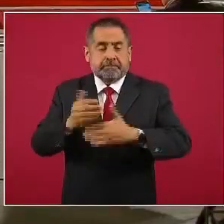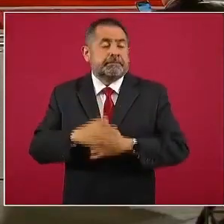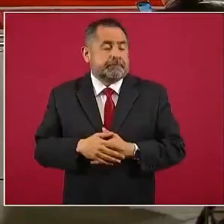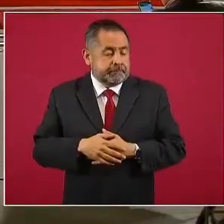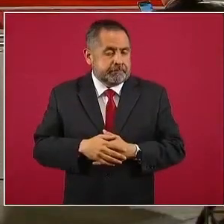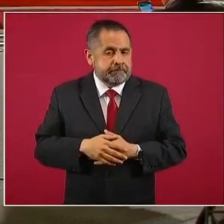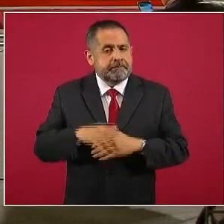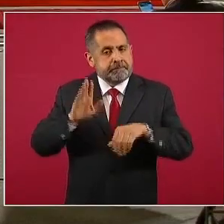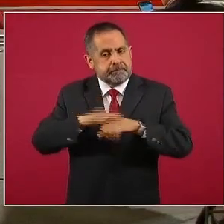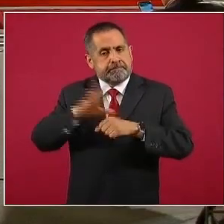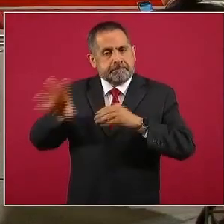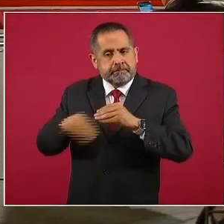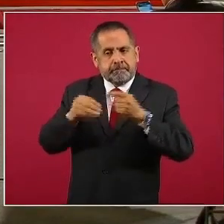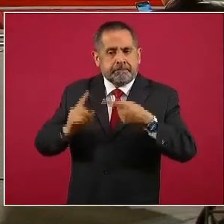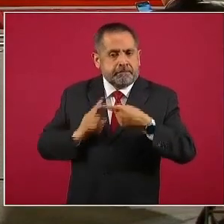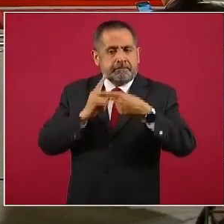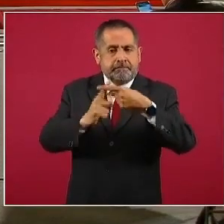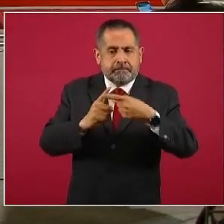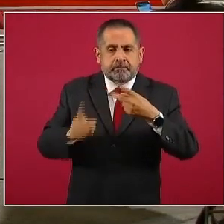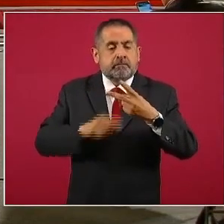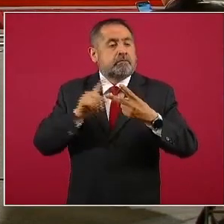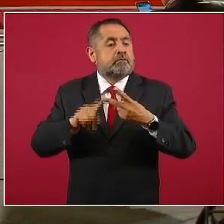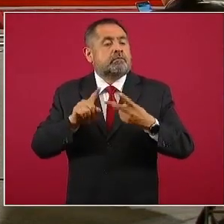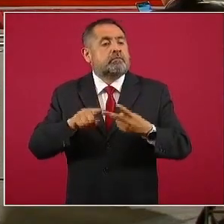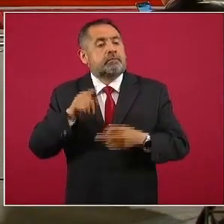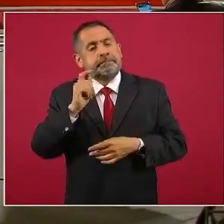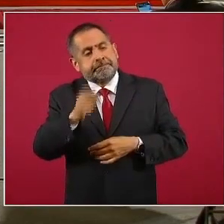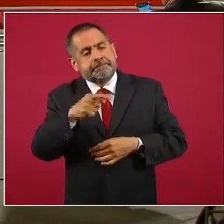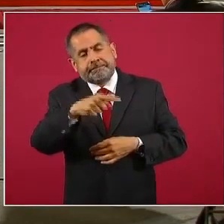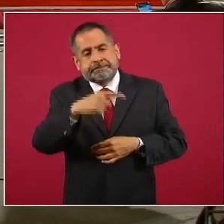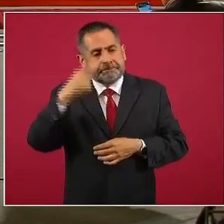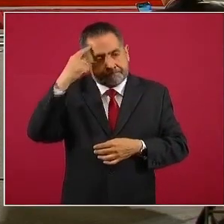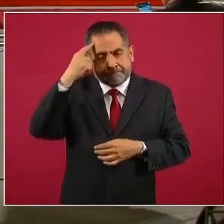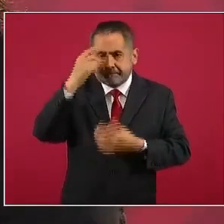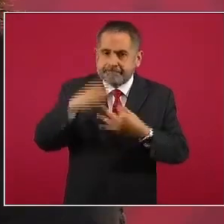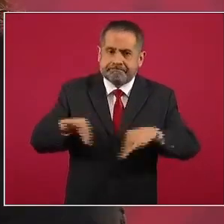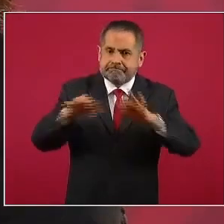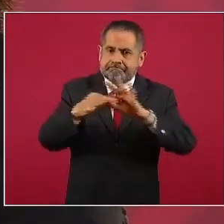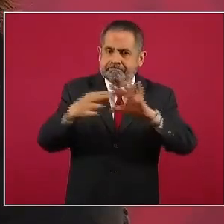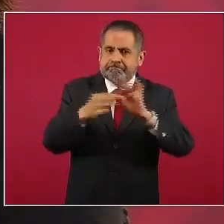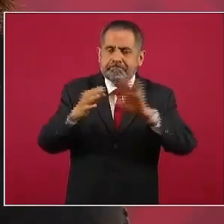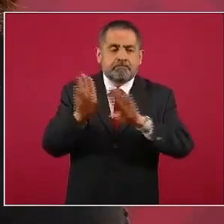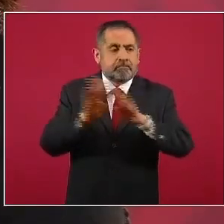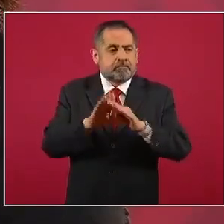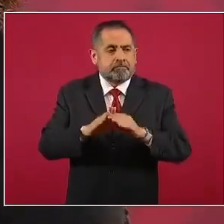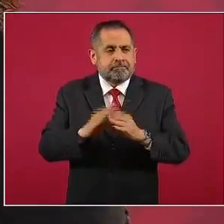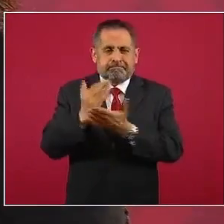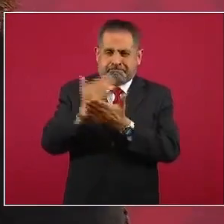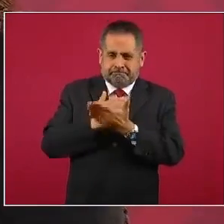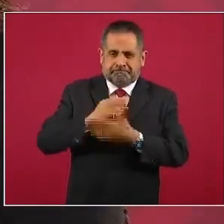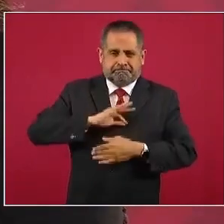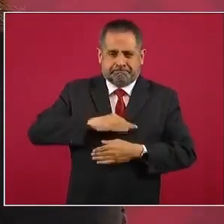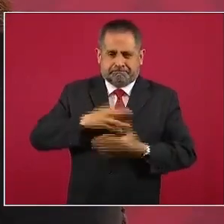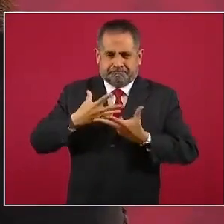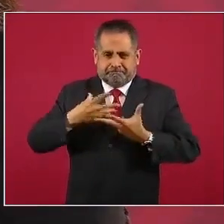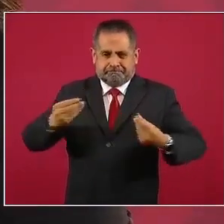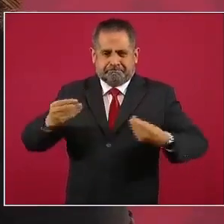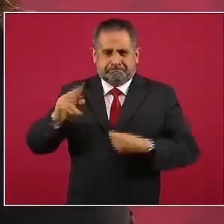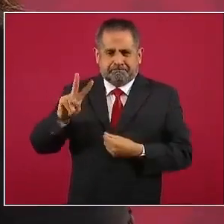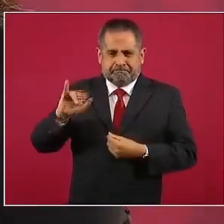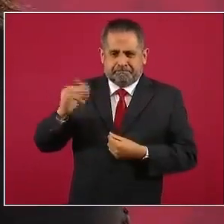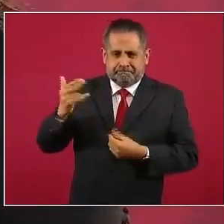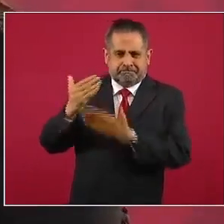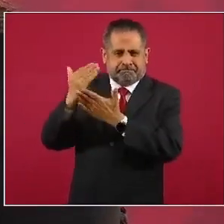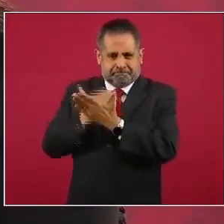forma adicional, uno de los elementos que es fundamental para limitar la transmisión del VIH